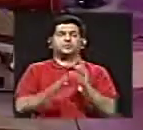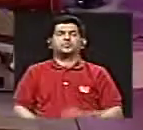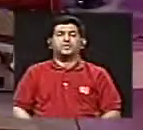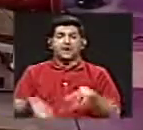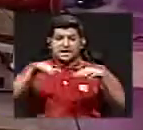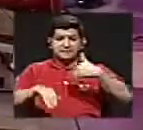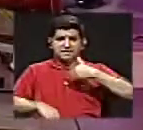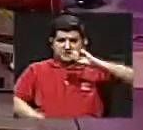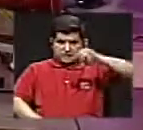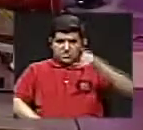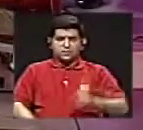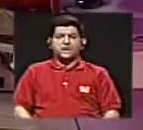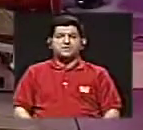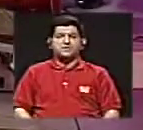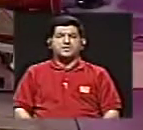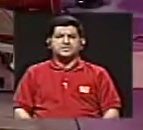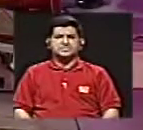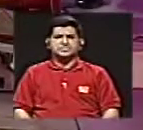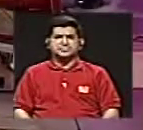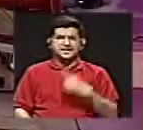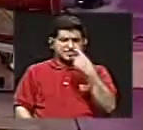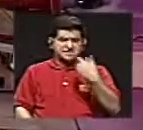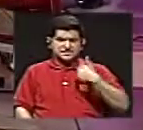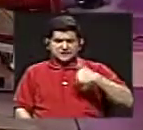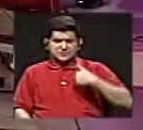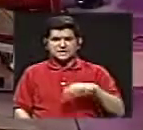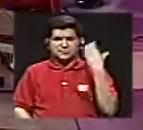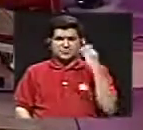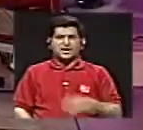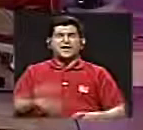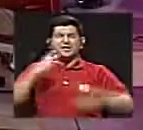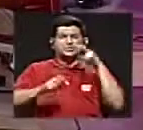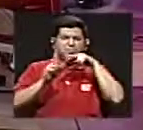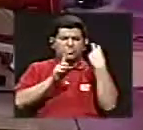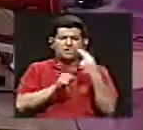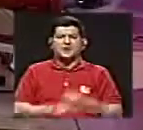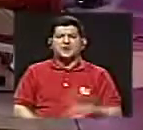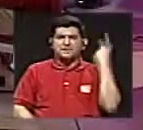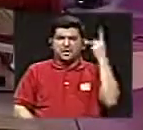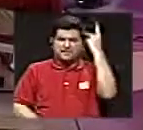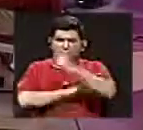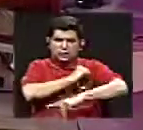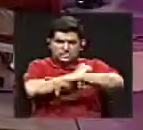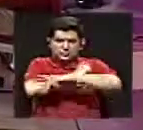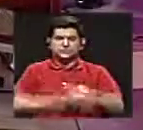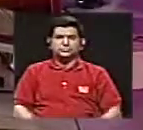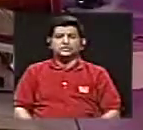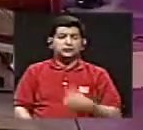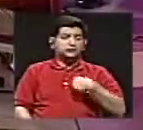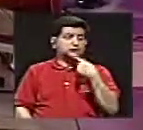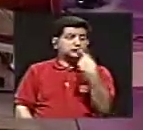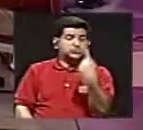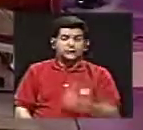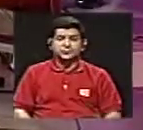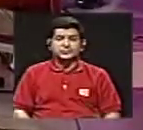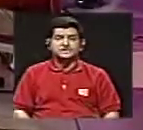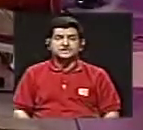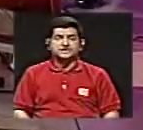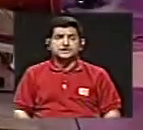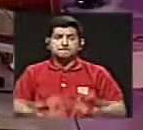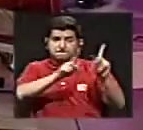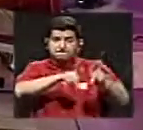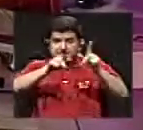Dice Oscar Cordero de Alajuela que es un problema de enfoque con el sistema político del país. Sí. No, que yo iba a decir que incluso, ¿verdad?, cuando